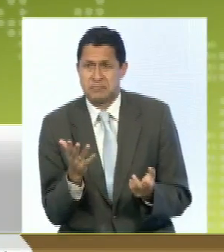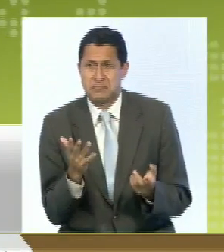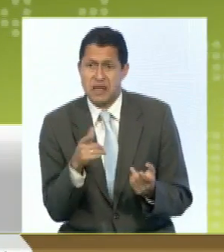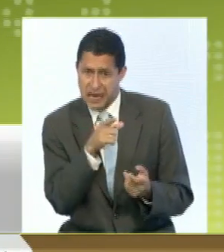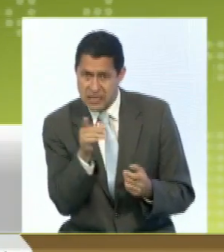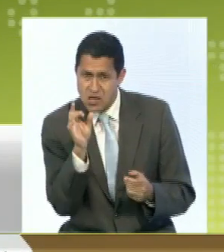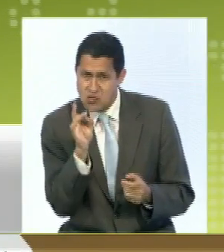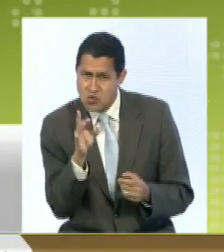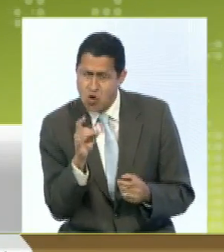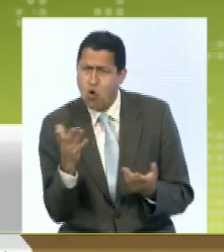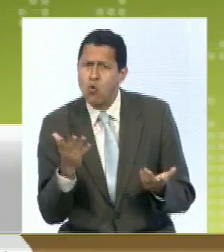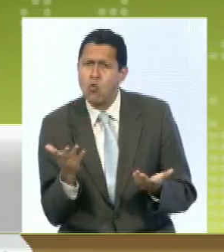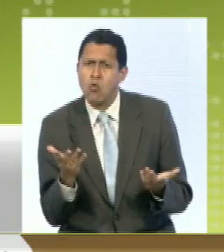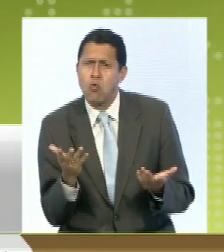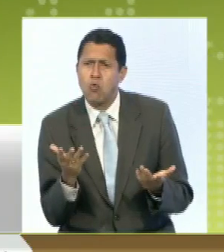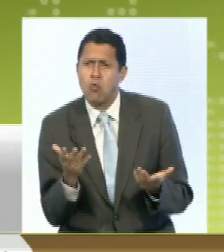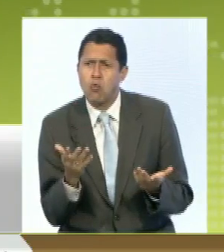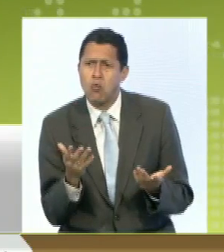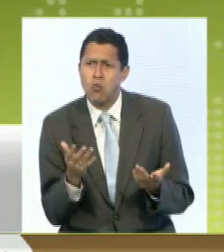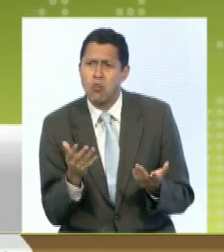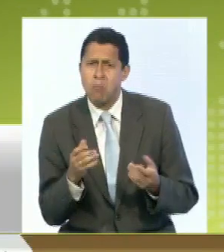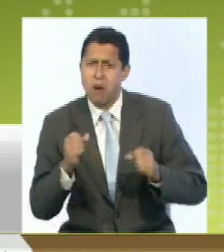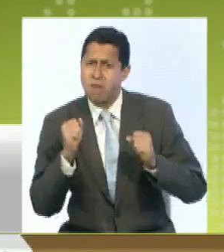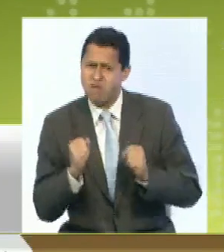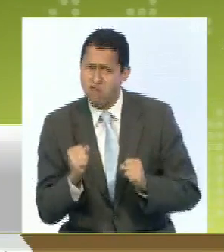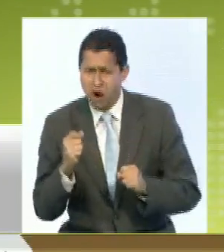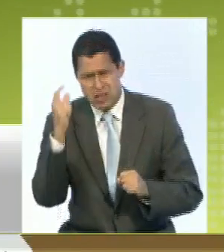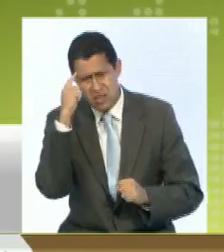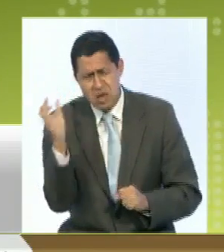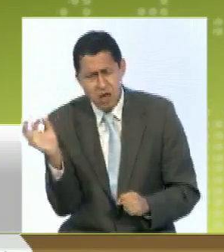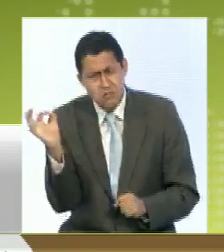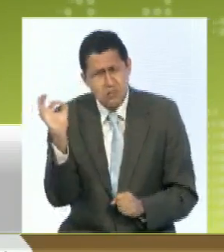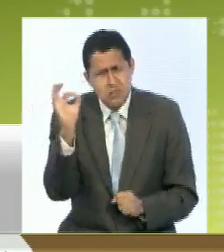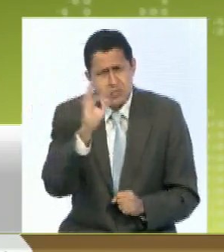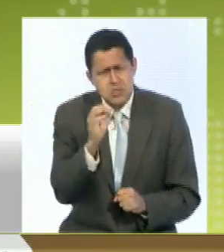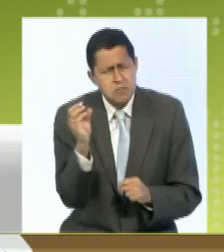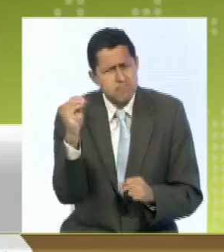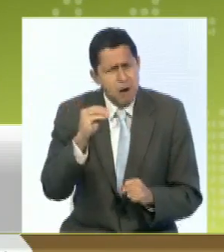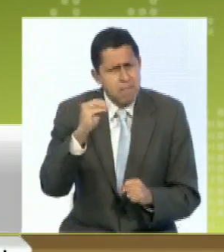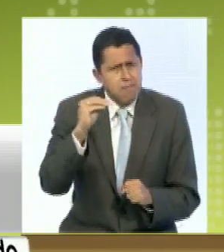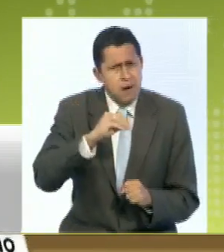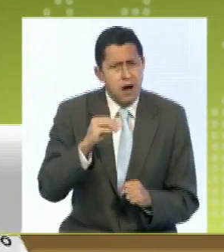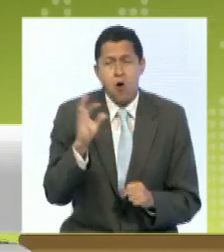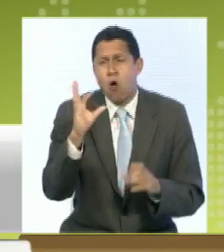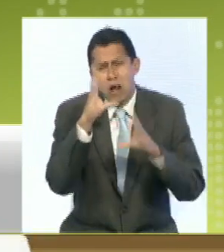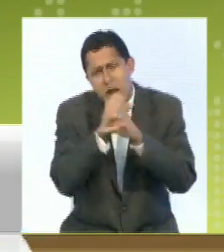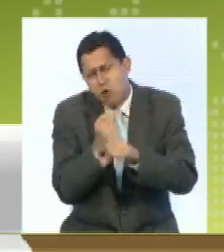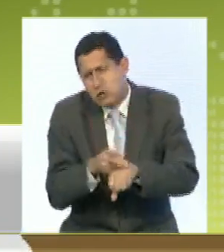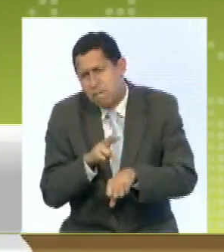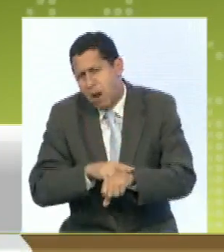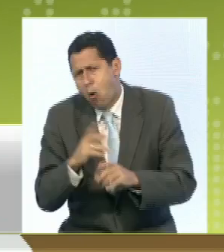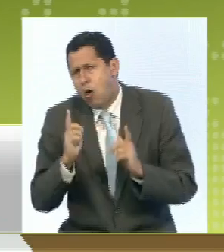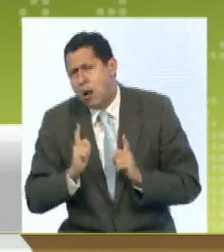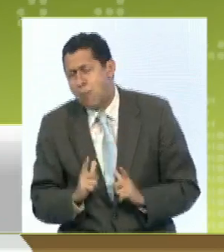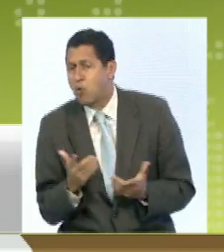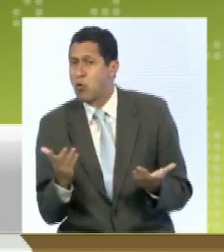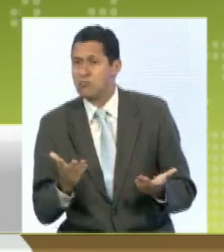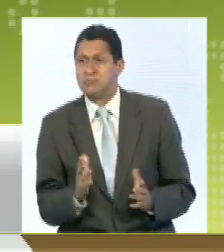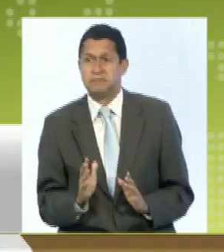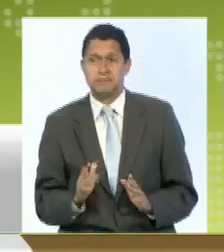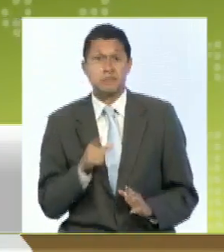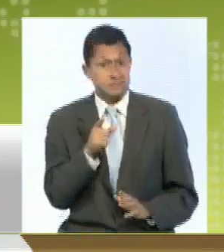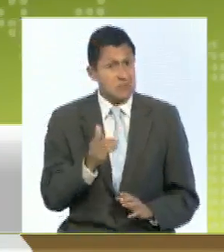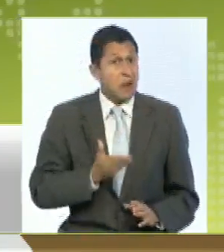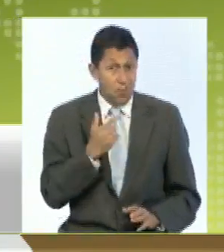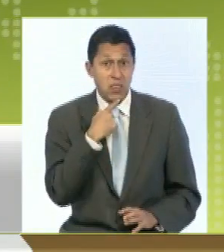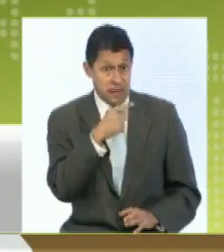dolor va a irse acentuando durante el día va a hacer sentirse más en la noche en reposo como esto si mira eso